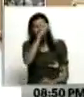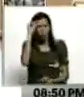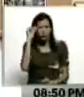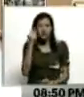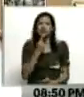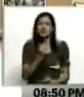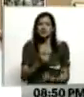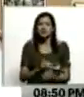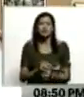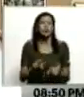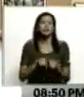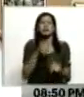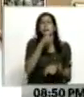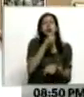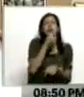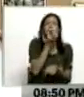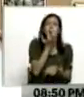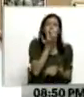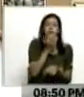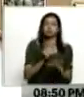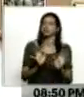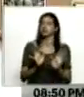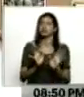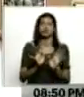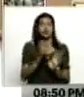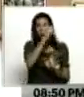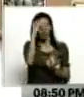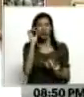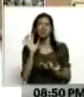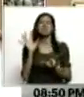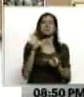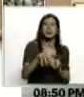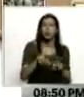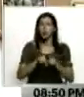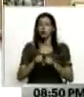montado como dice Herrera un tigre bengala